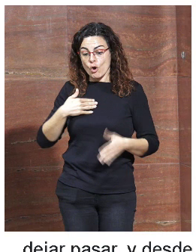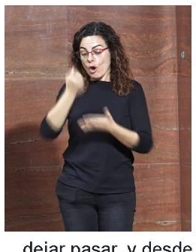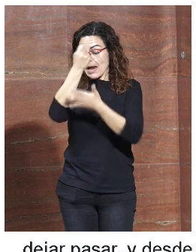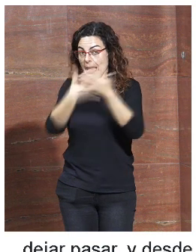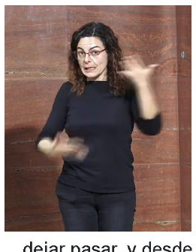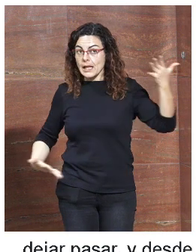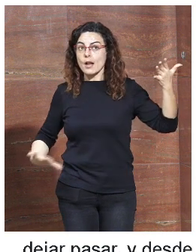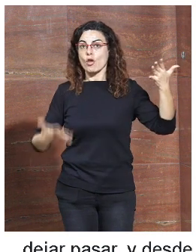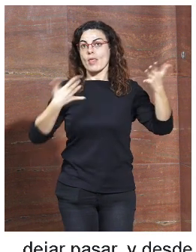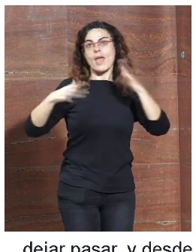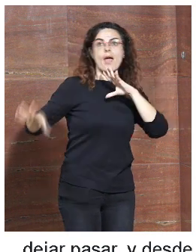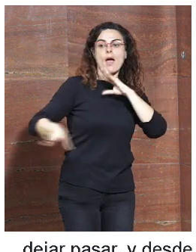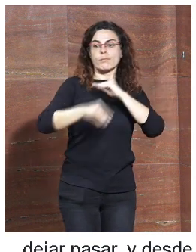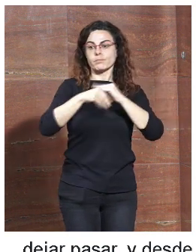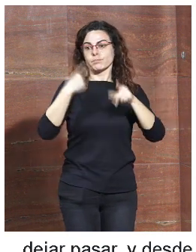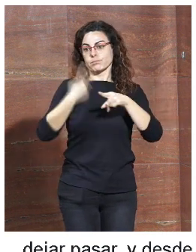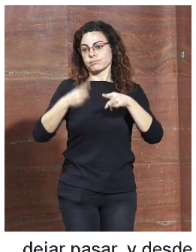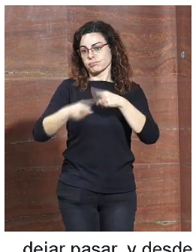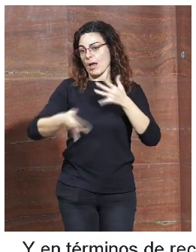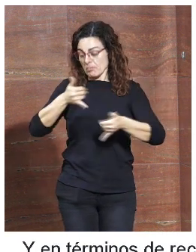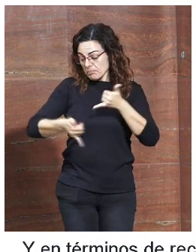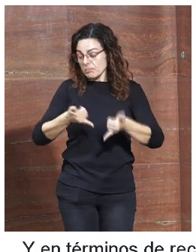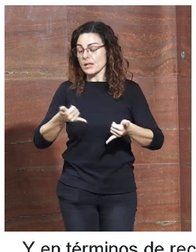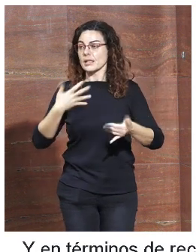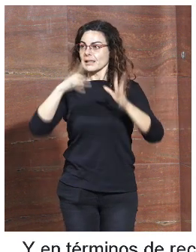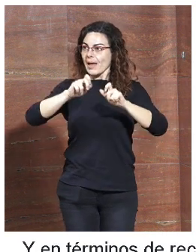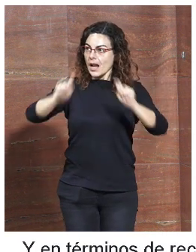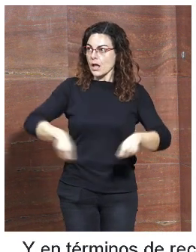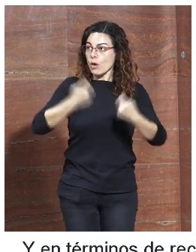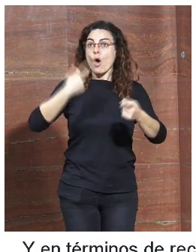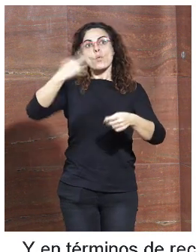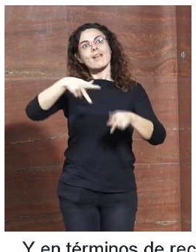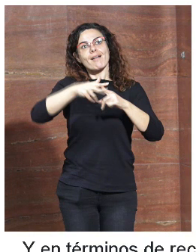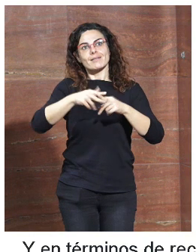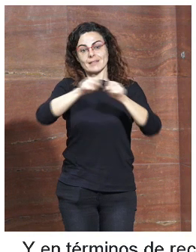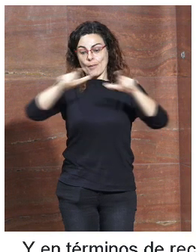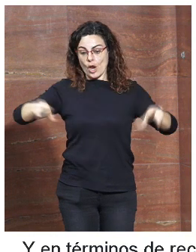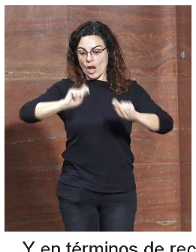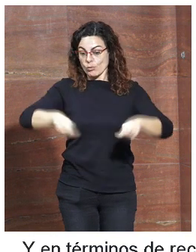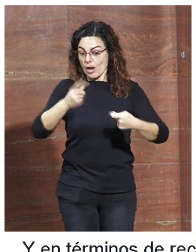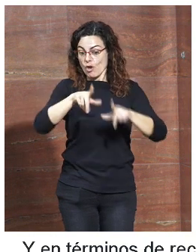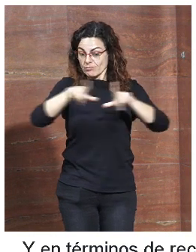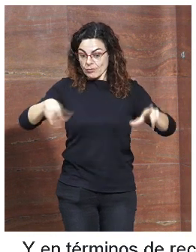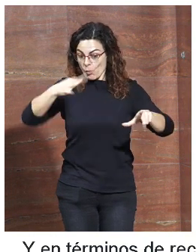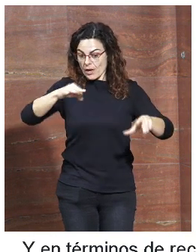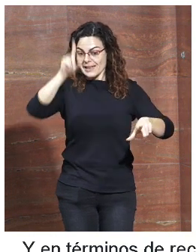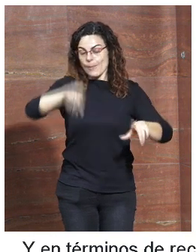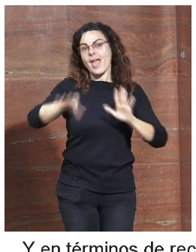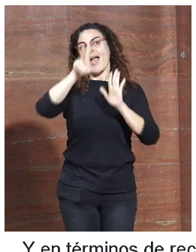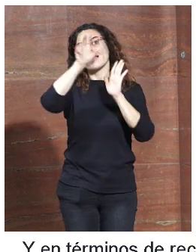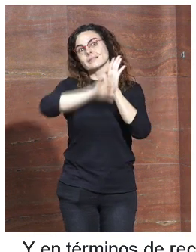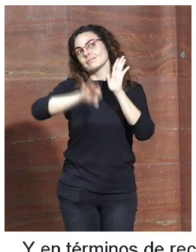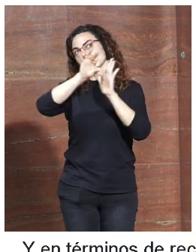ortoprotésicos, de productos ortoprotésicos, no solo estén los lectores oculares, que no es la única herramienta de acceso, y estén también los hardware, es